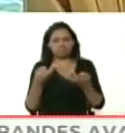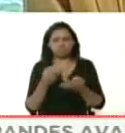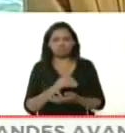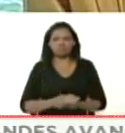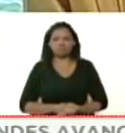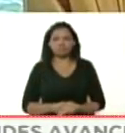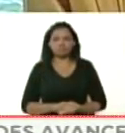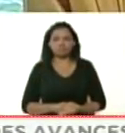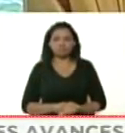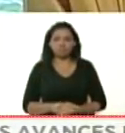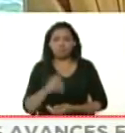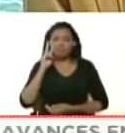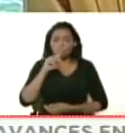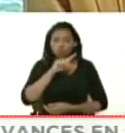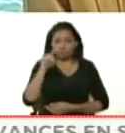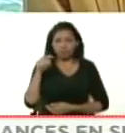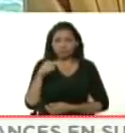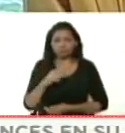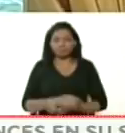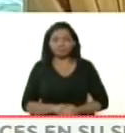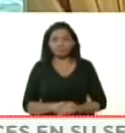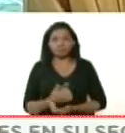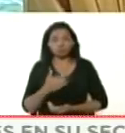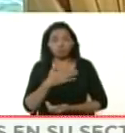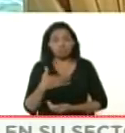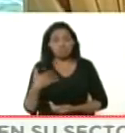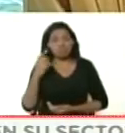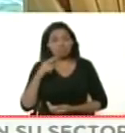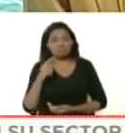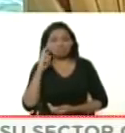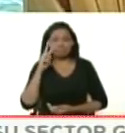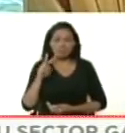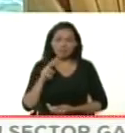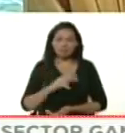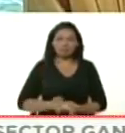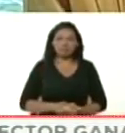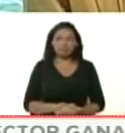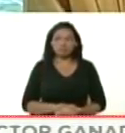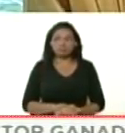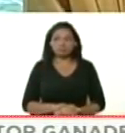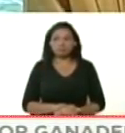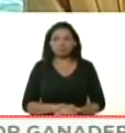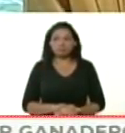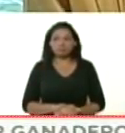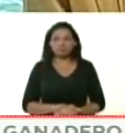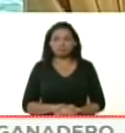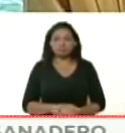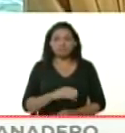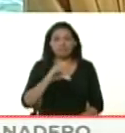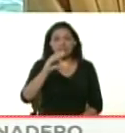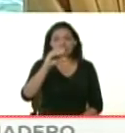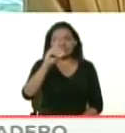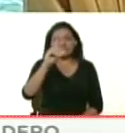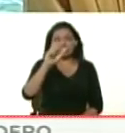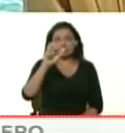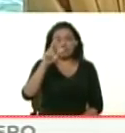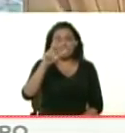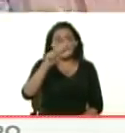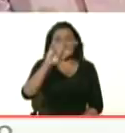Y fíjense ustedes, quisiera también escuchar a Dalia Carolina Camacho,